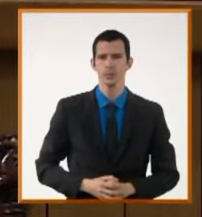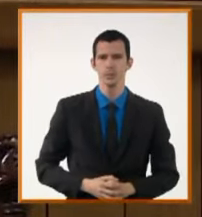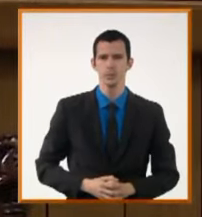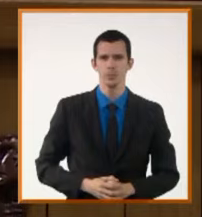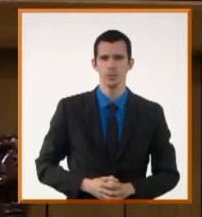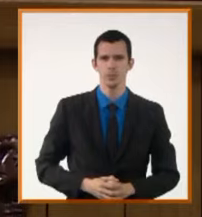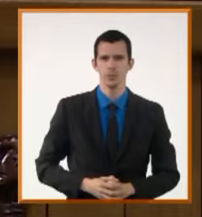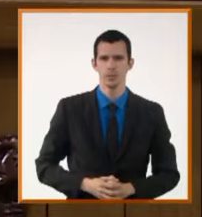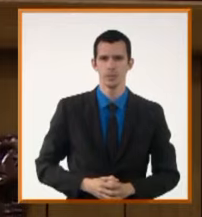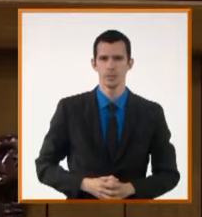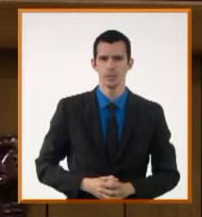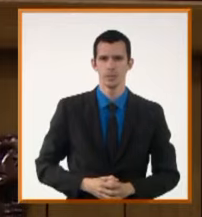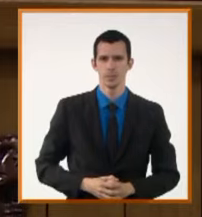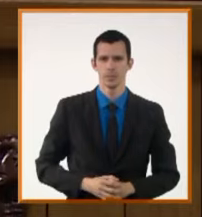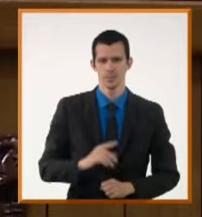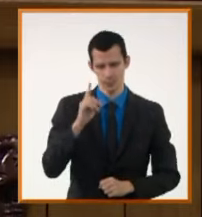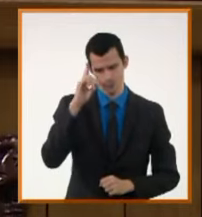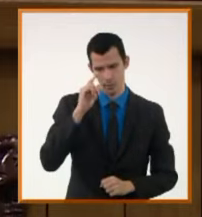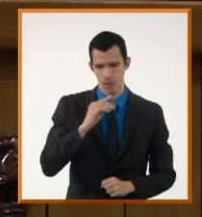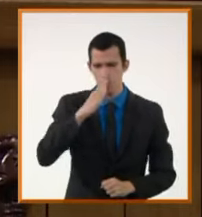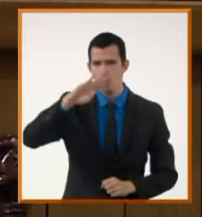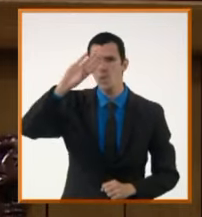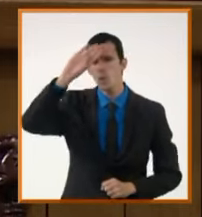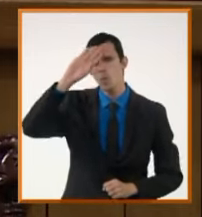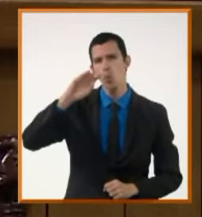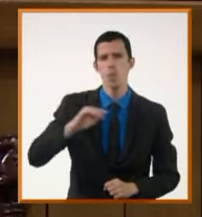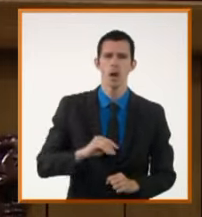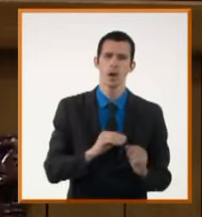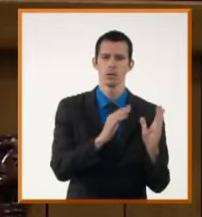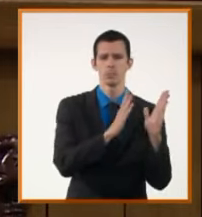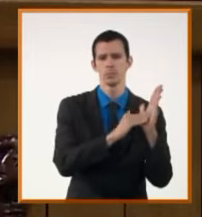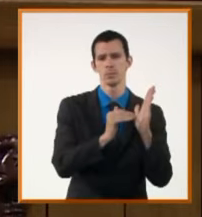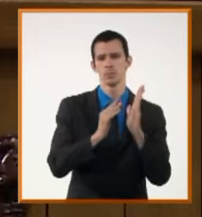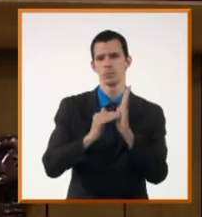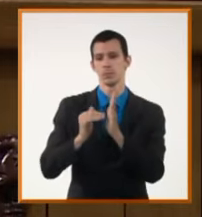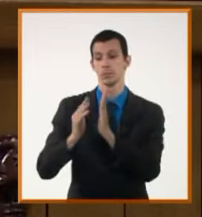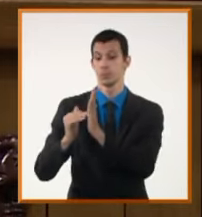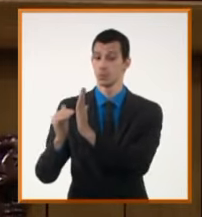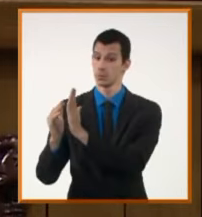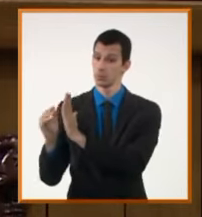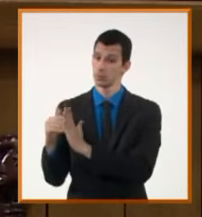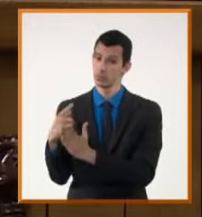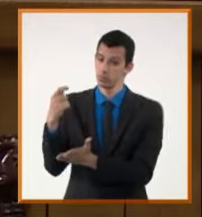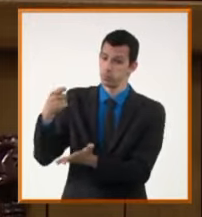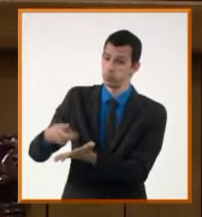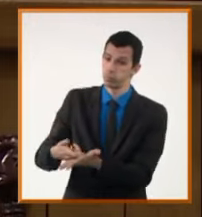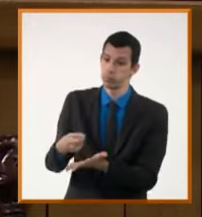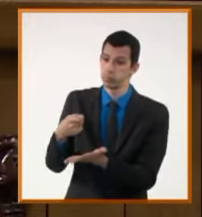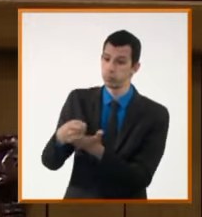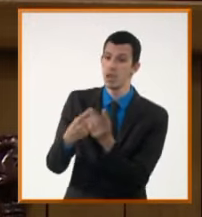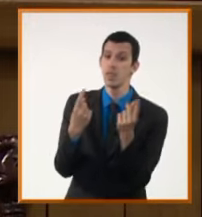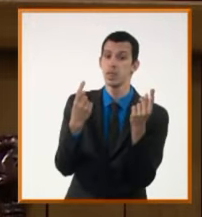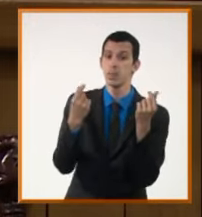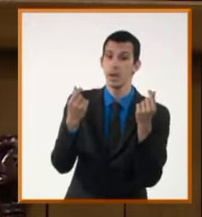importar los combustibles que inciden en todo lo económico, pero también en la generación de electricidad, en todo,